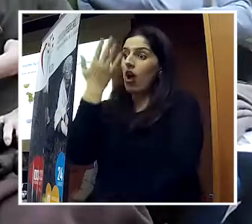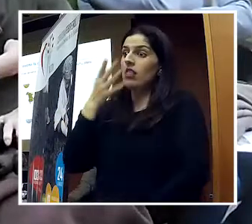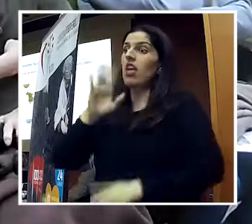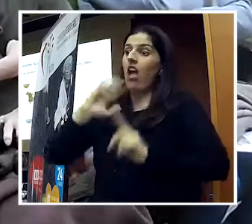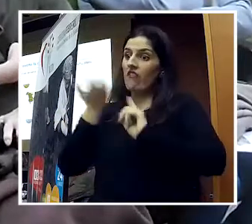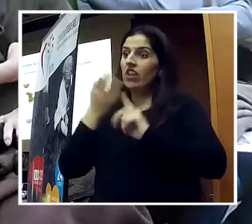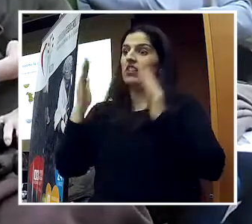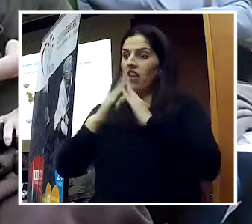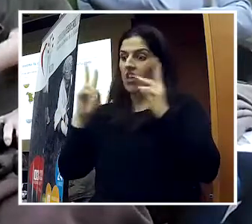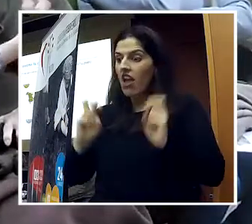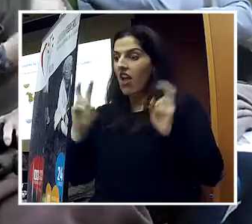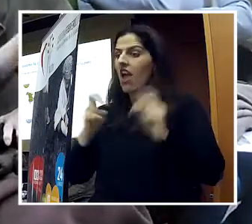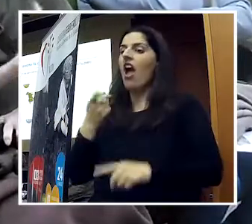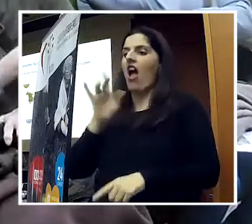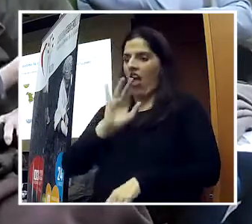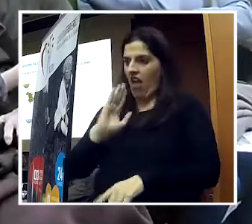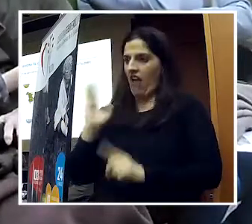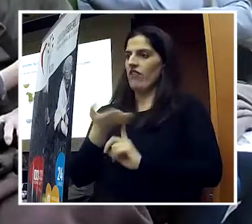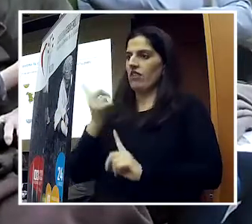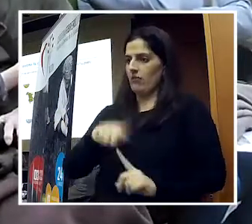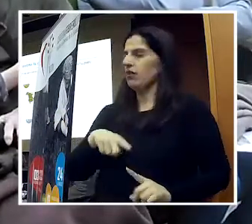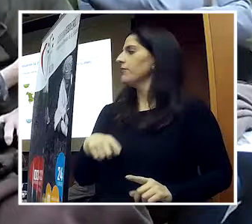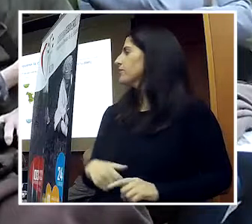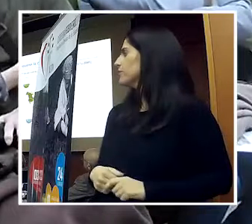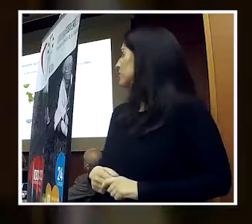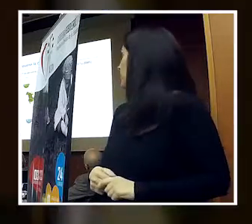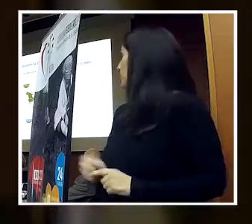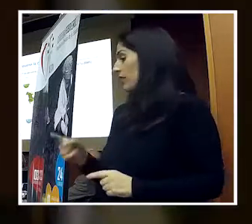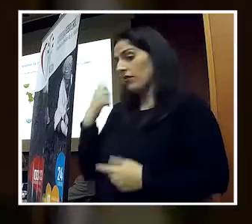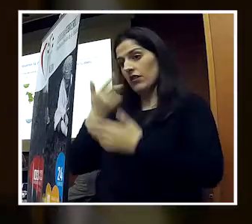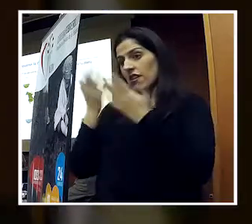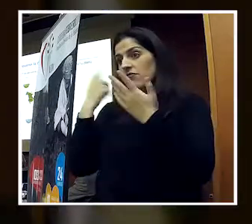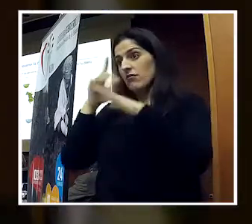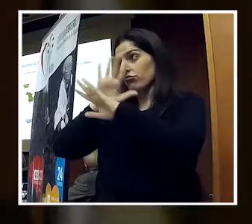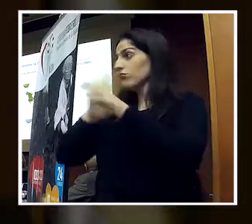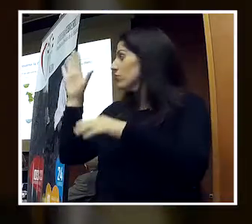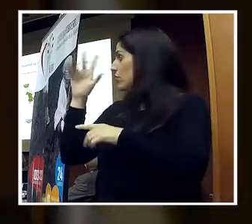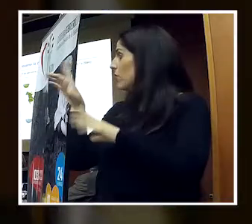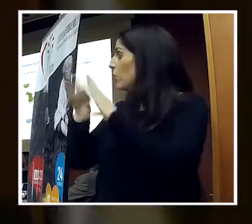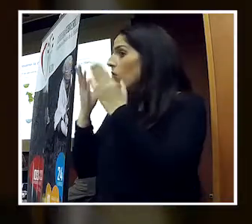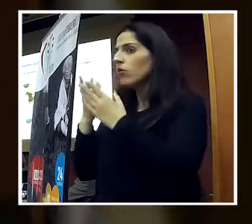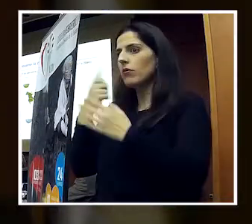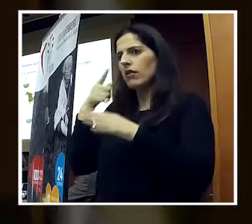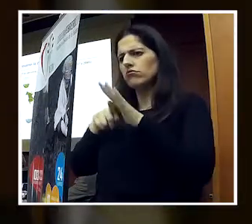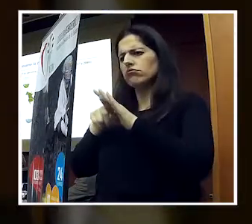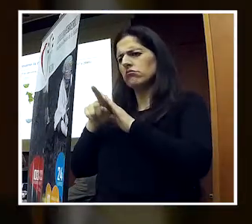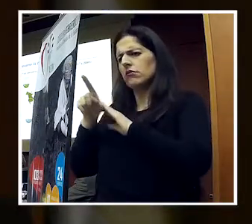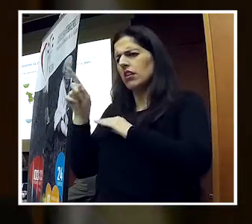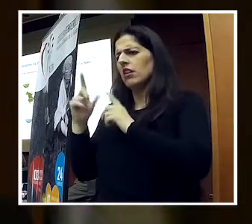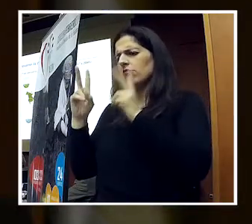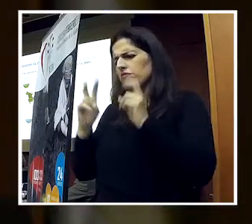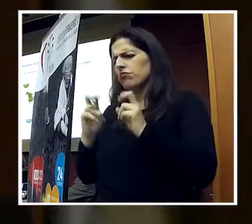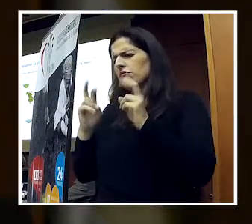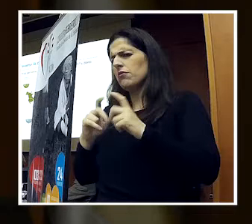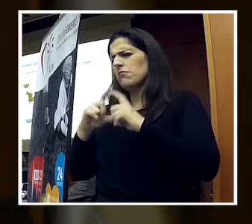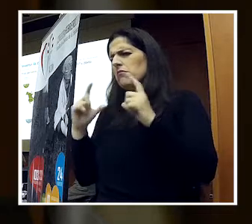implicados. Con este panorama, obesidad, sobrepeso, creciendo, sedentarismo cada vez